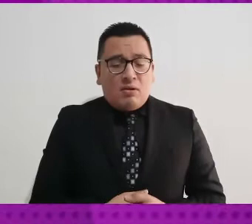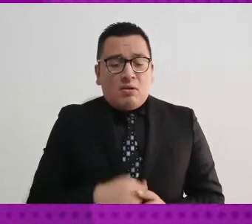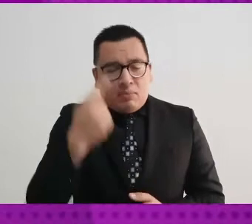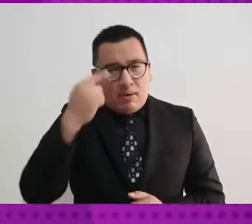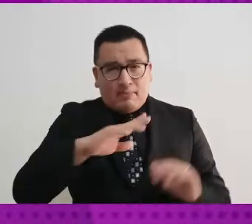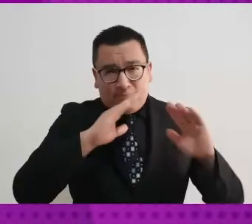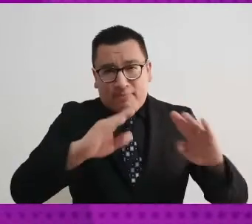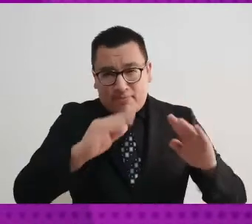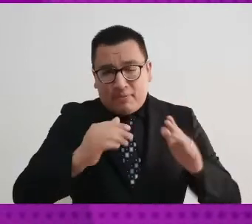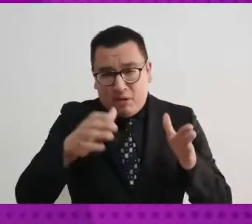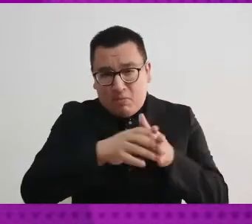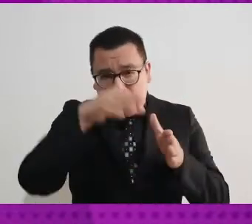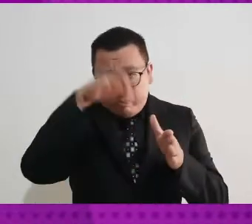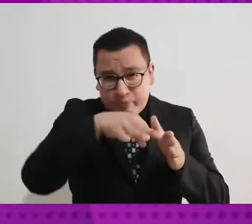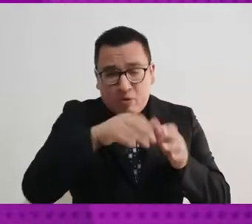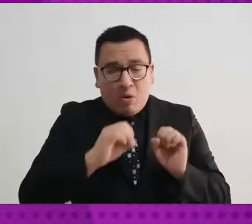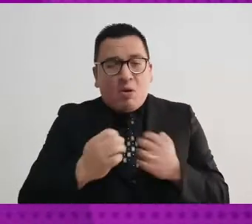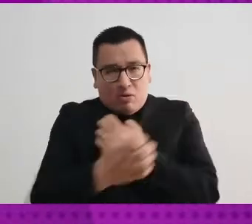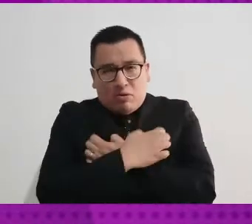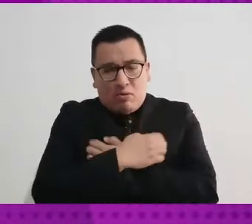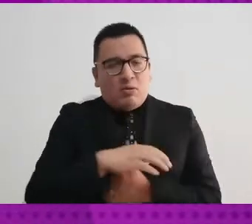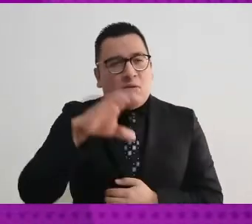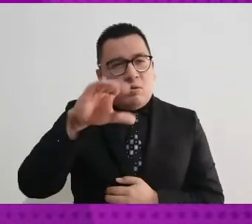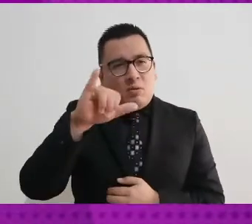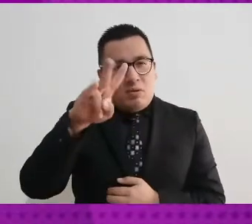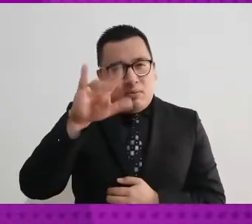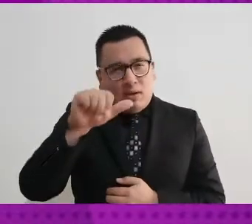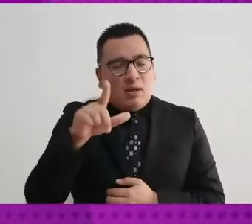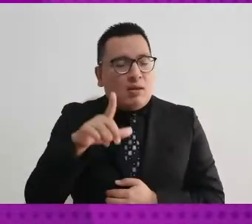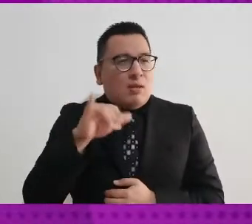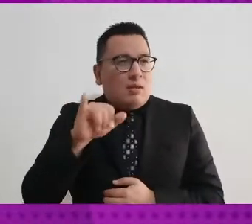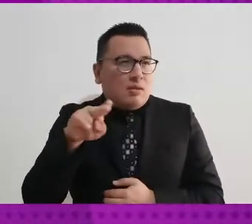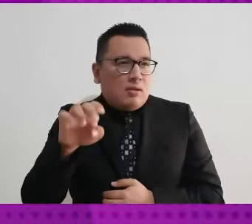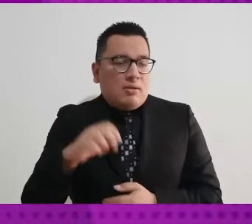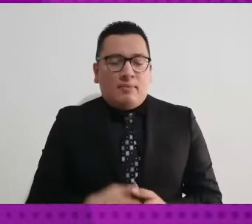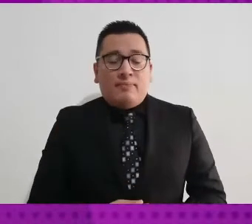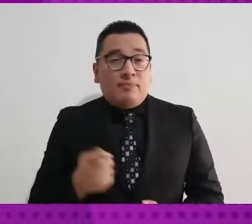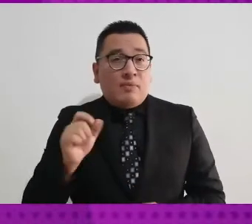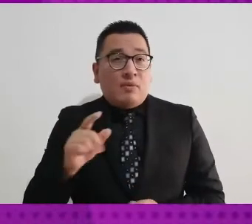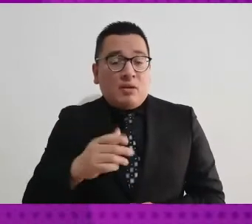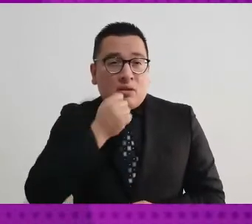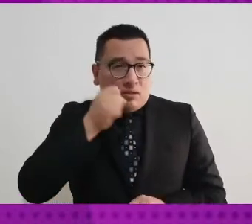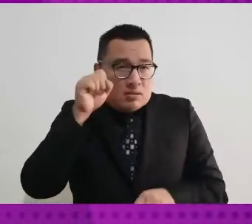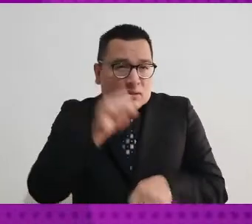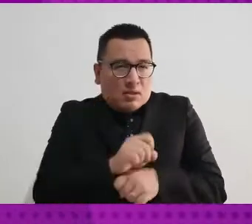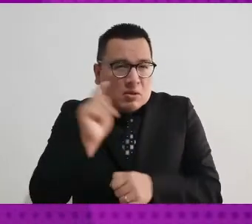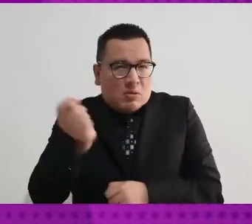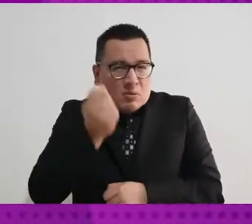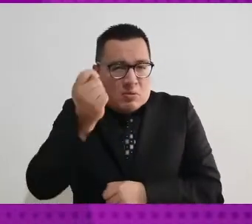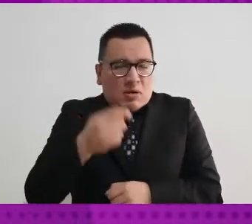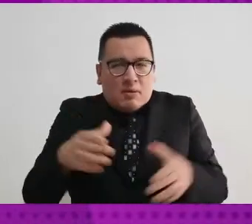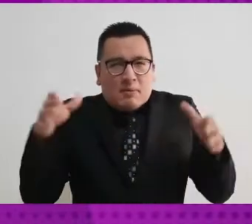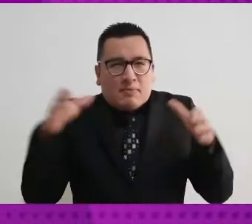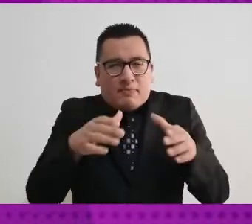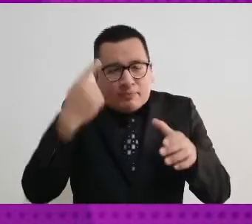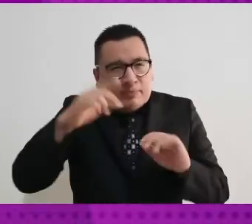de Capacitación Electoral y Educación Cívica del Instituto Nacional Electoral. Además, es secretario técnico de la Comisión